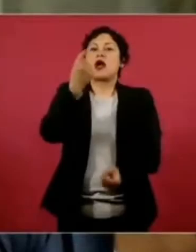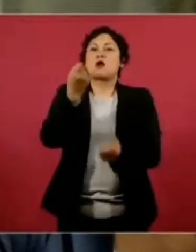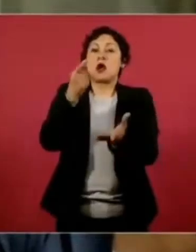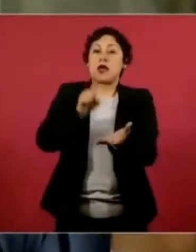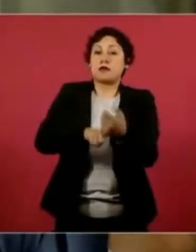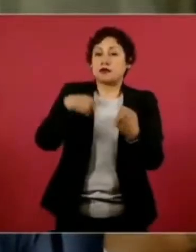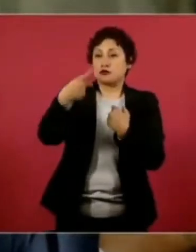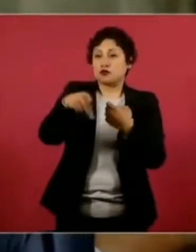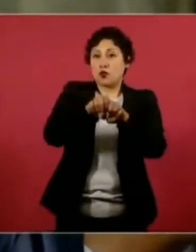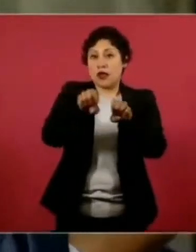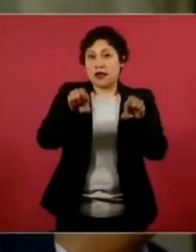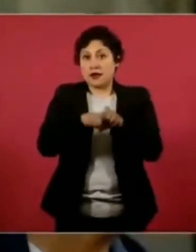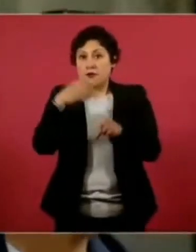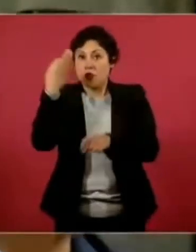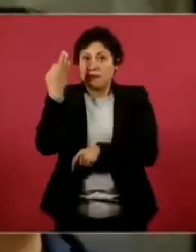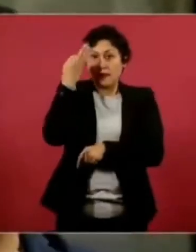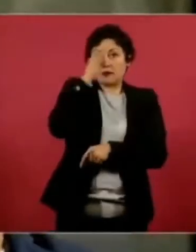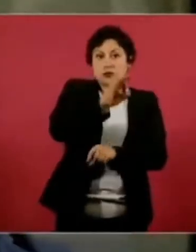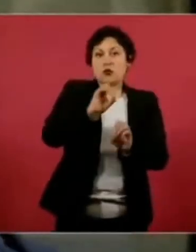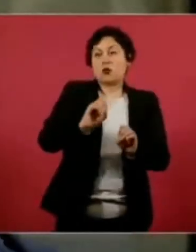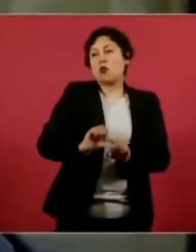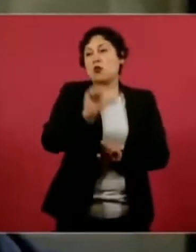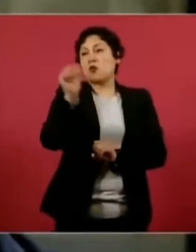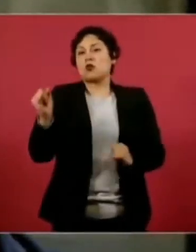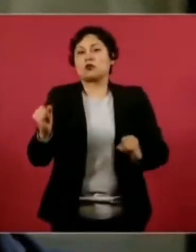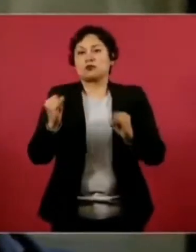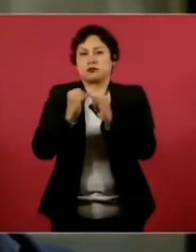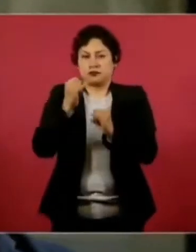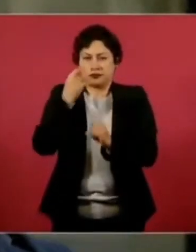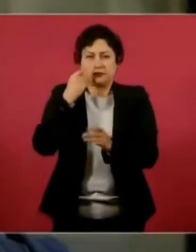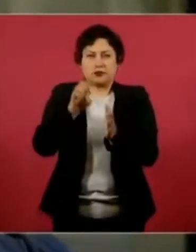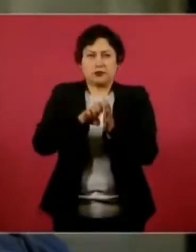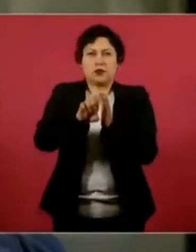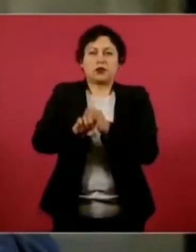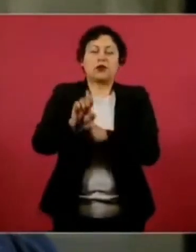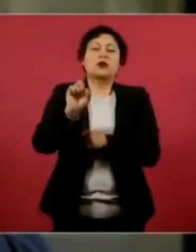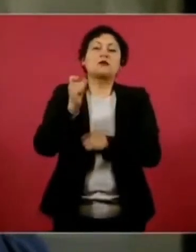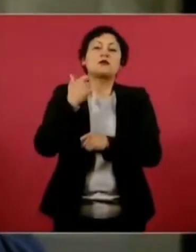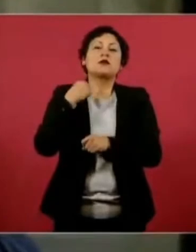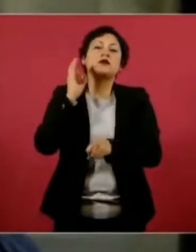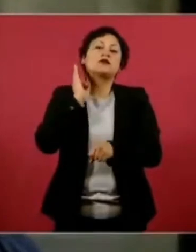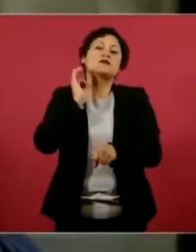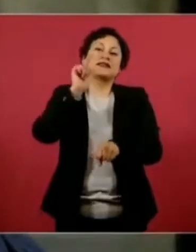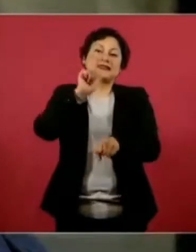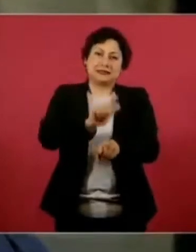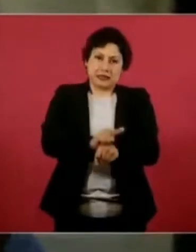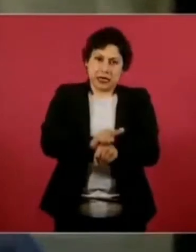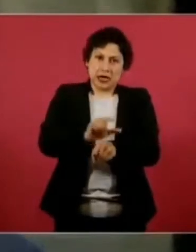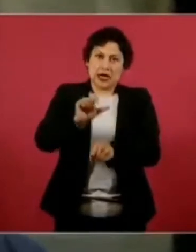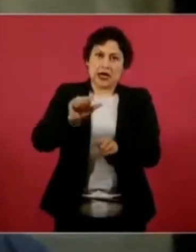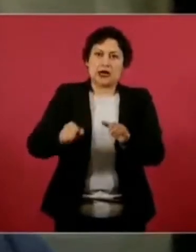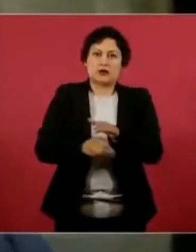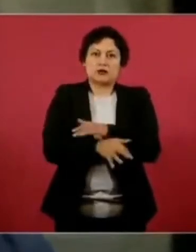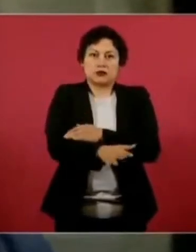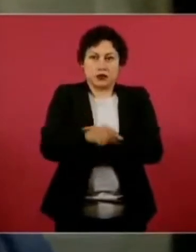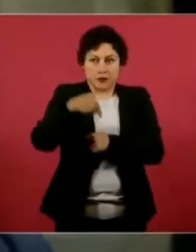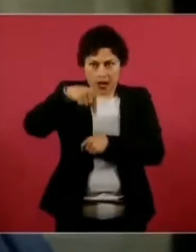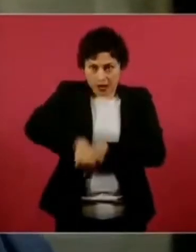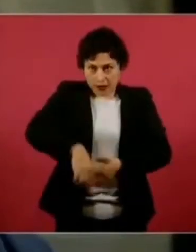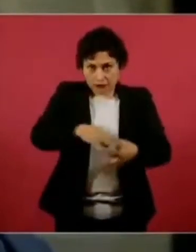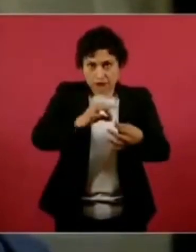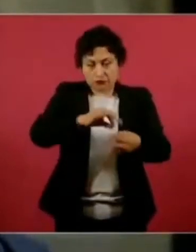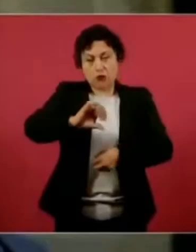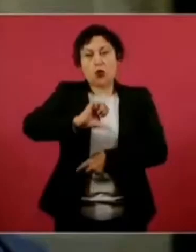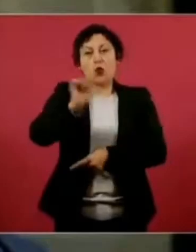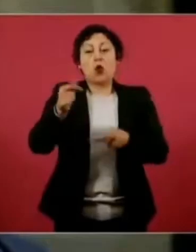y en otras instituciones. Está el caso, por ejemplo, del exfiscal del caso Ayotzinapa, que se ventiló aquí, el caso de los